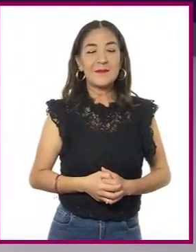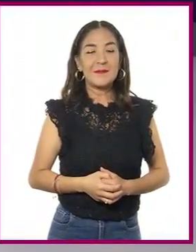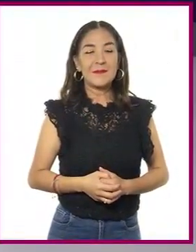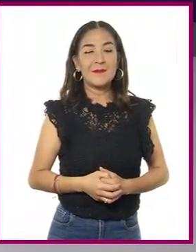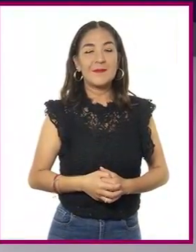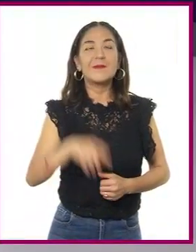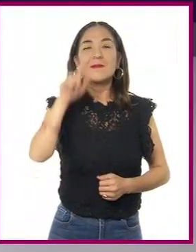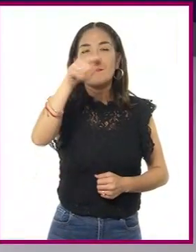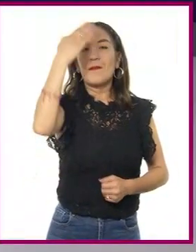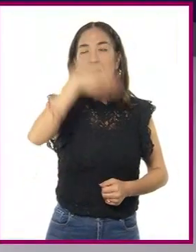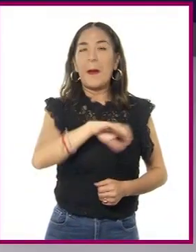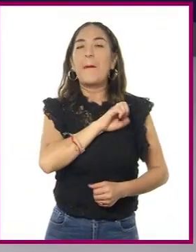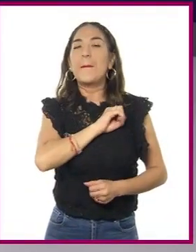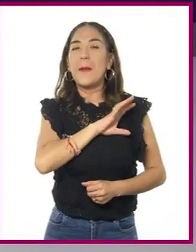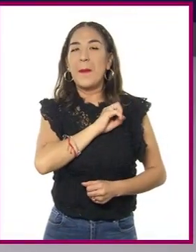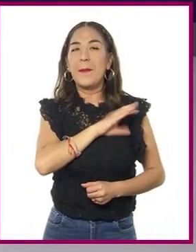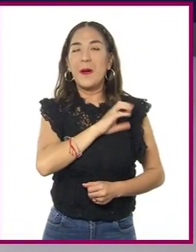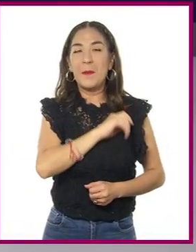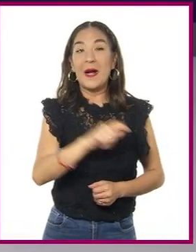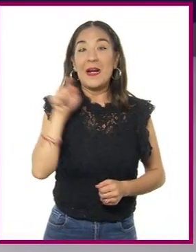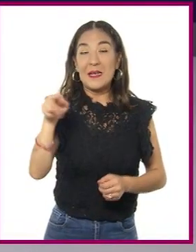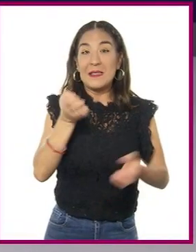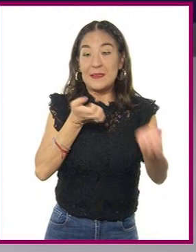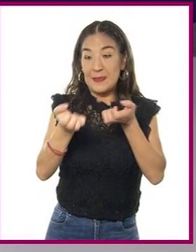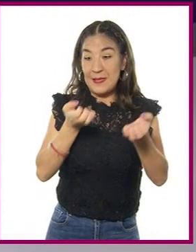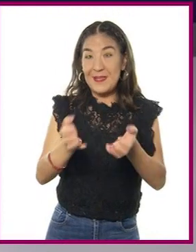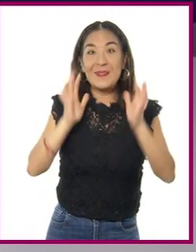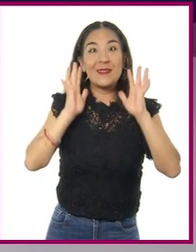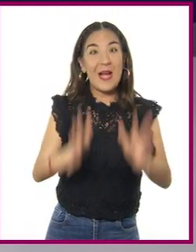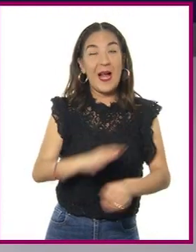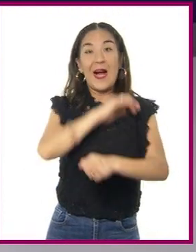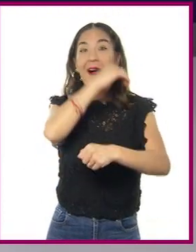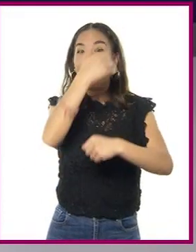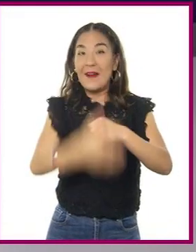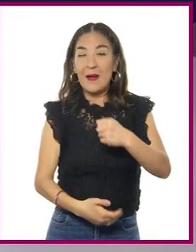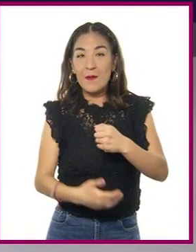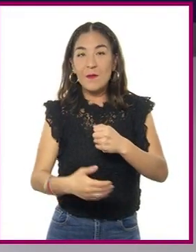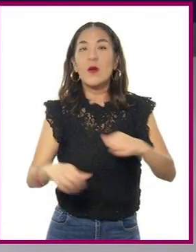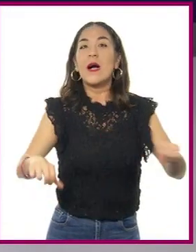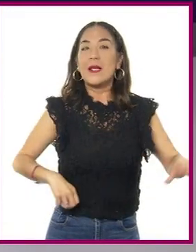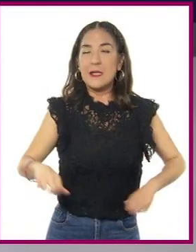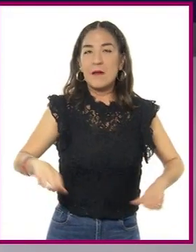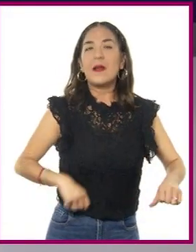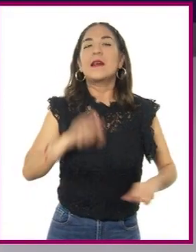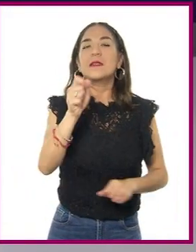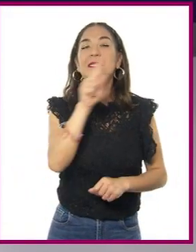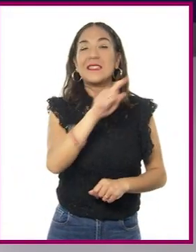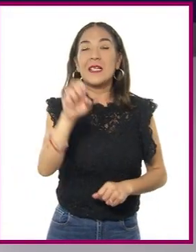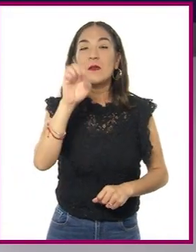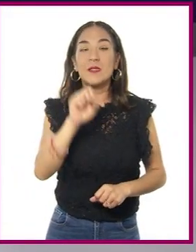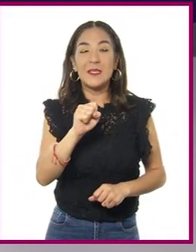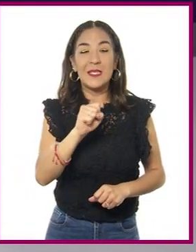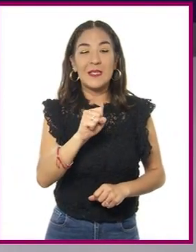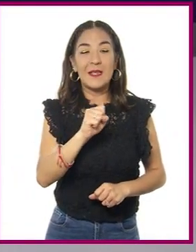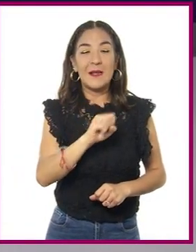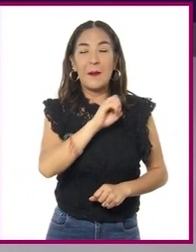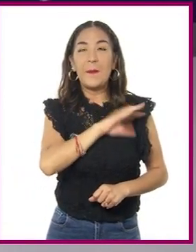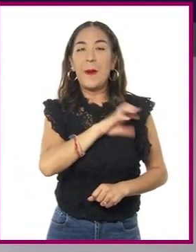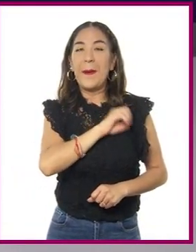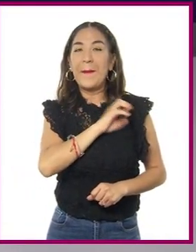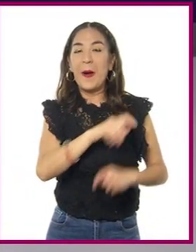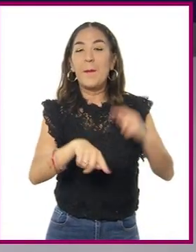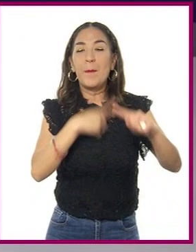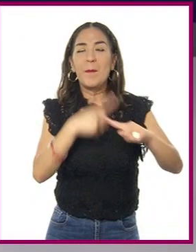se sabe que tu frecuencia cardíaca, después de realizar ejercicio, fue de 160 latidos por minuto.